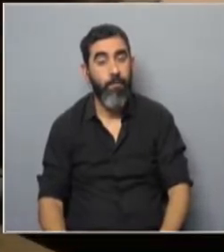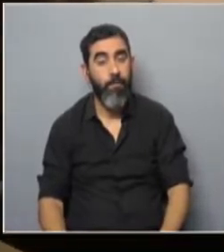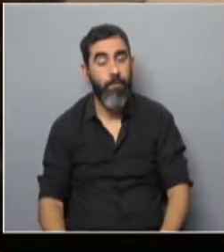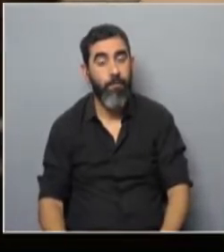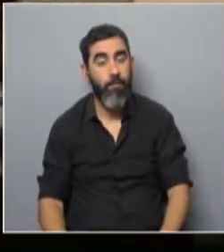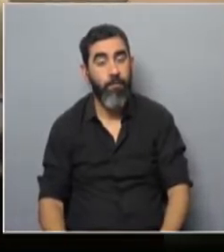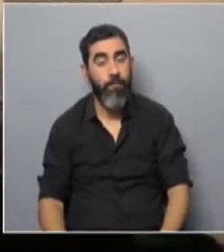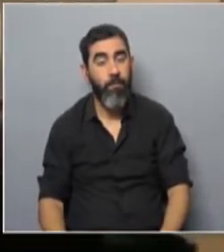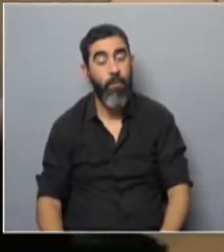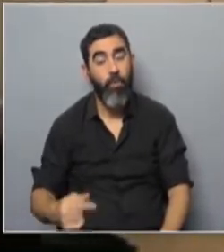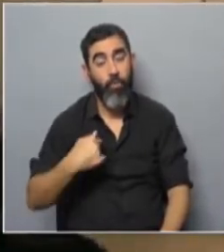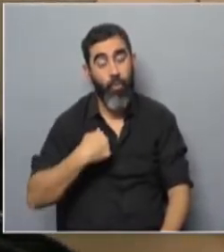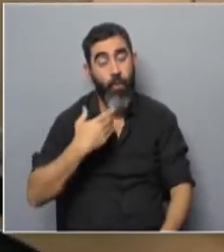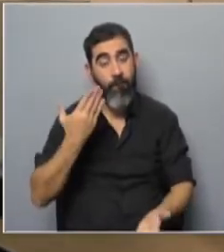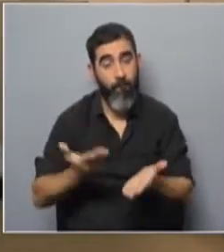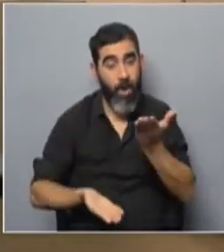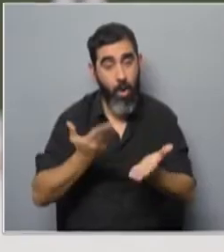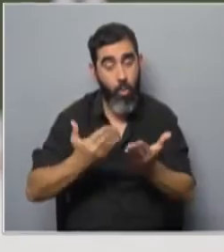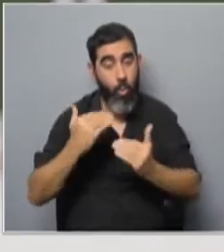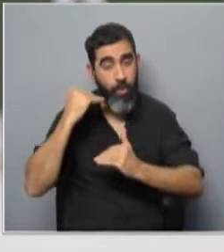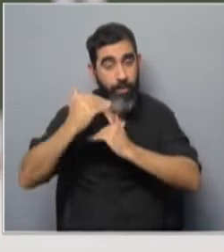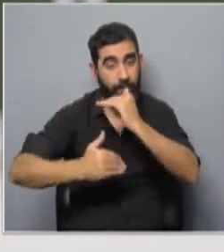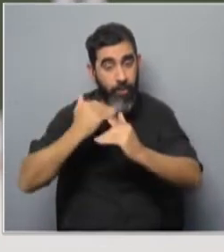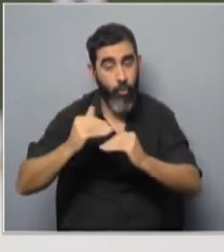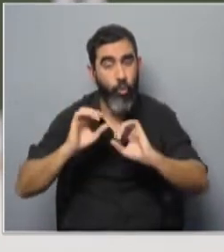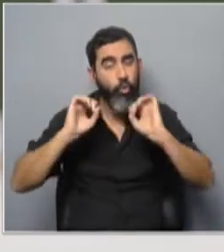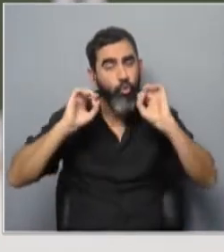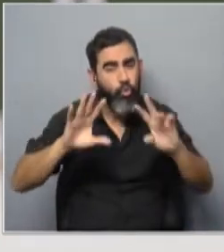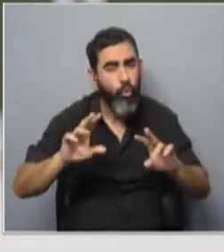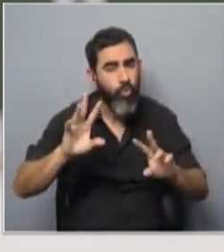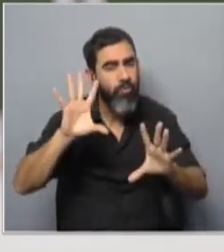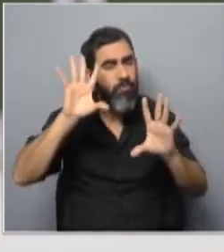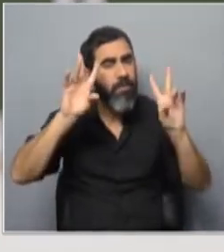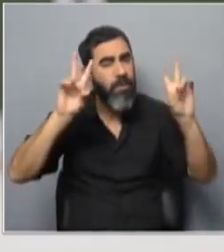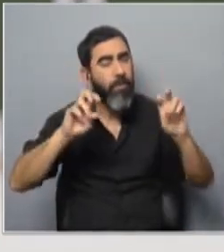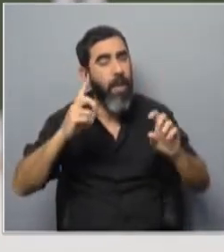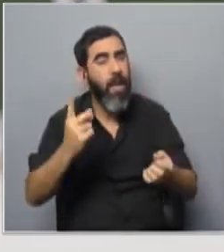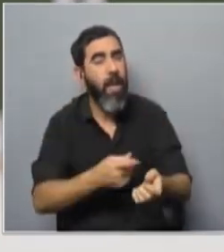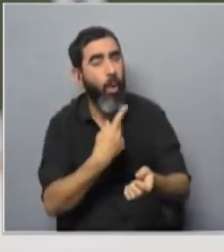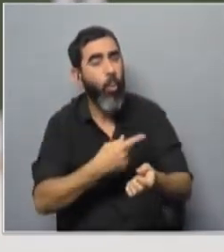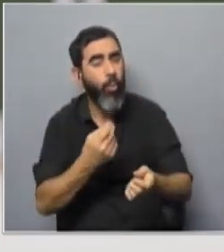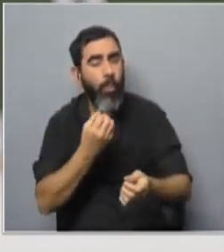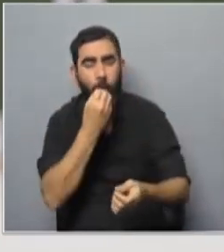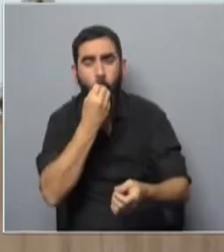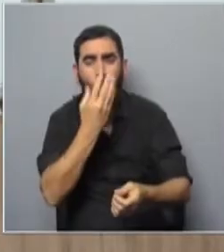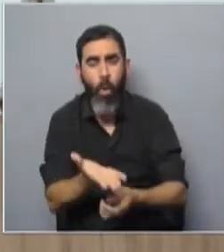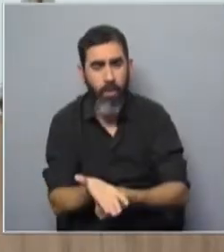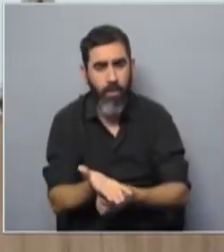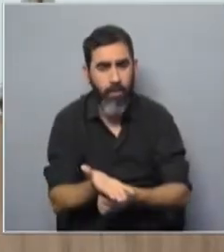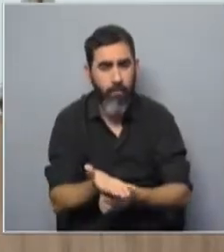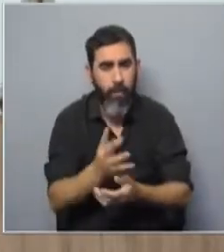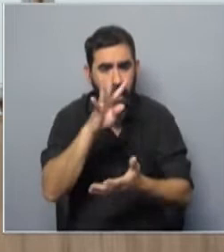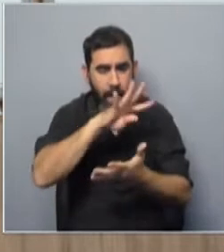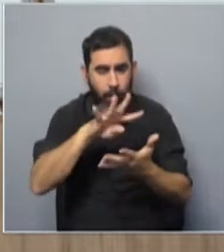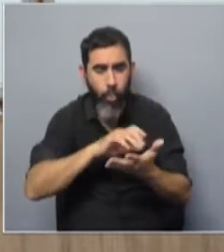Ahora, cuando yo evalúo el desarrollo, ¿tengo que considerar solamente las prácticas que favorecen, ¿sí?, la lectura y